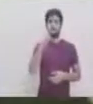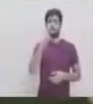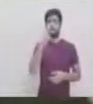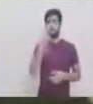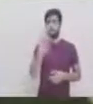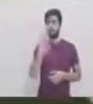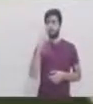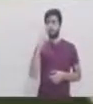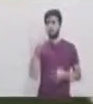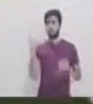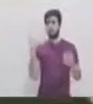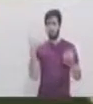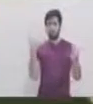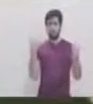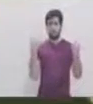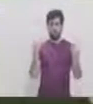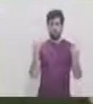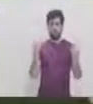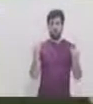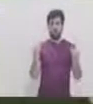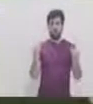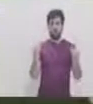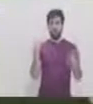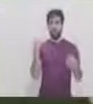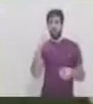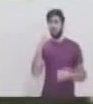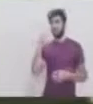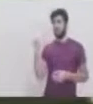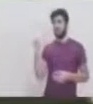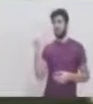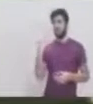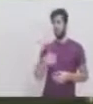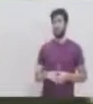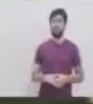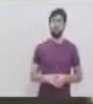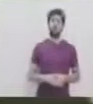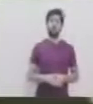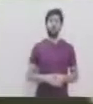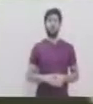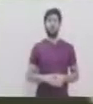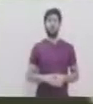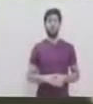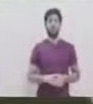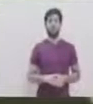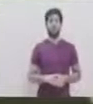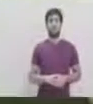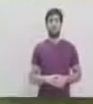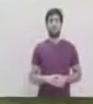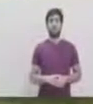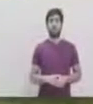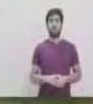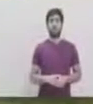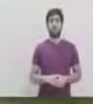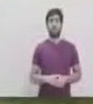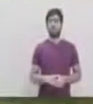este segmento, vamos a unir los dedos en yema para la seña de mucho.